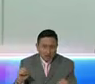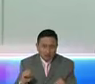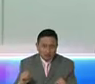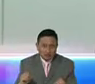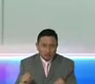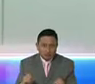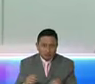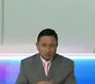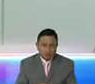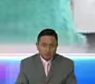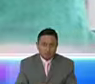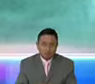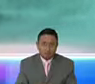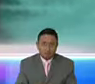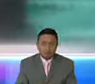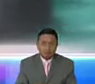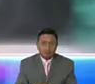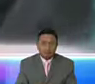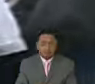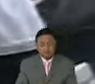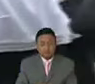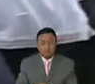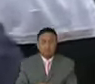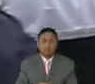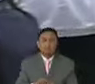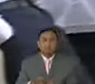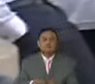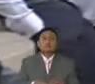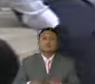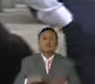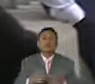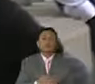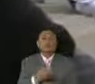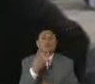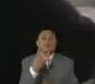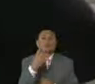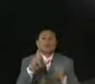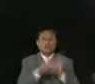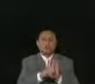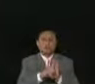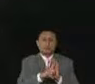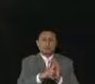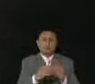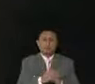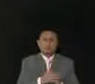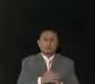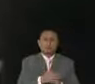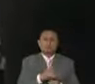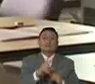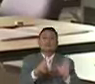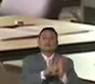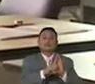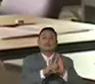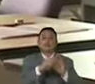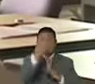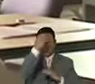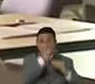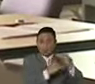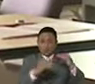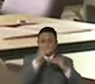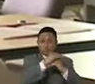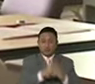incumplió con determinadas normas. Explicó que se priorizará por el tratamiento de cuatro leyes: la Ley Orgánica de Educación Superior, la Ley de